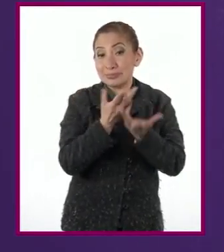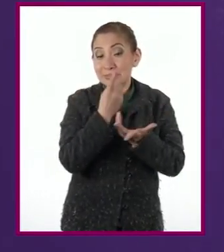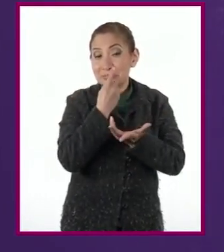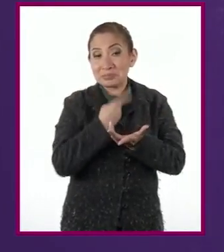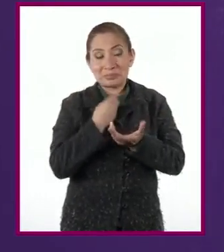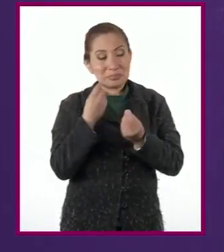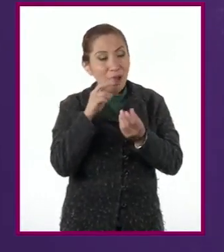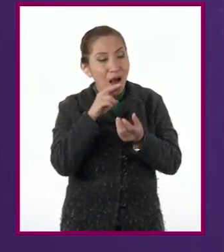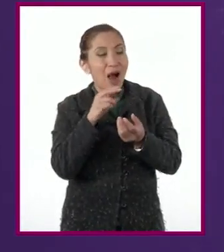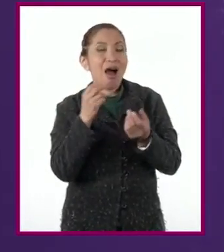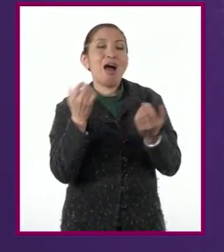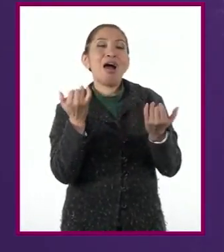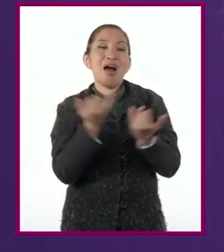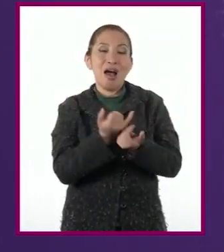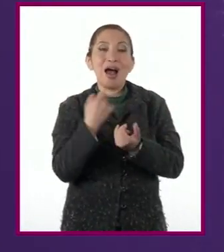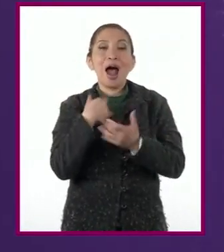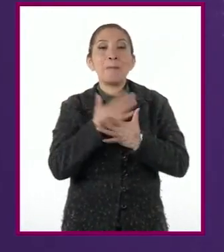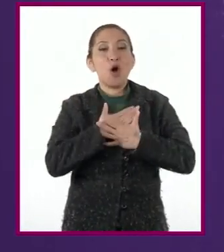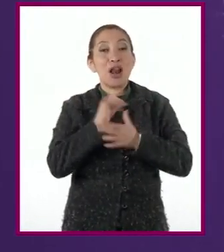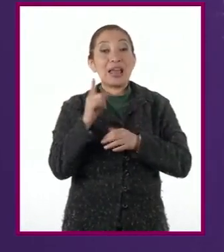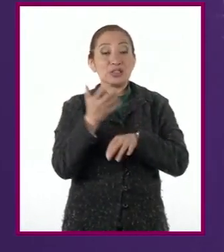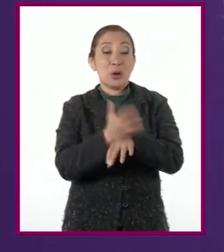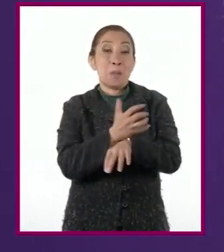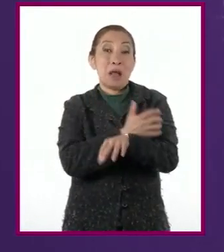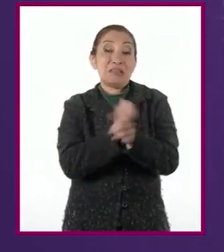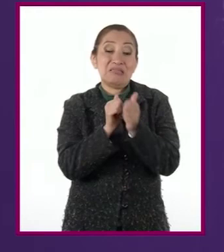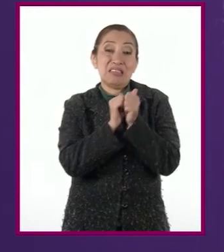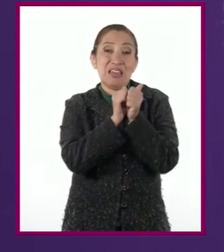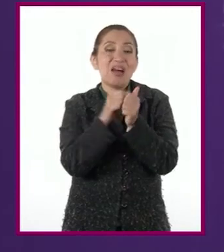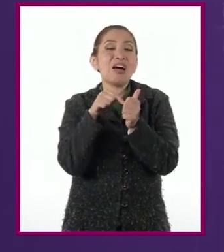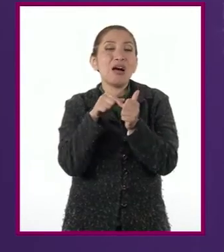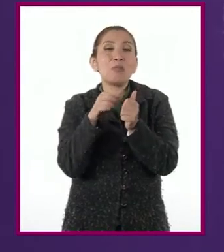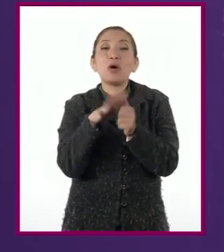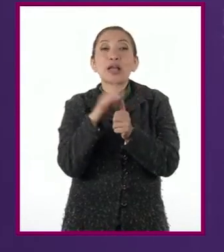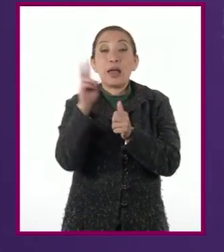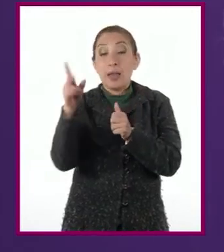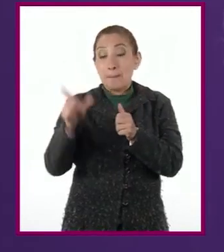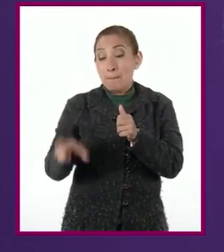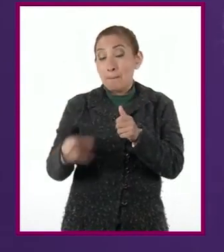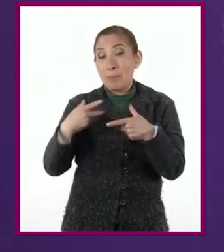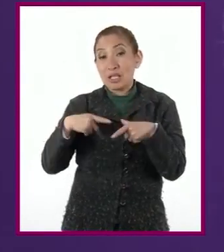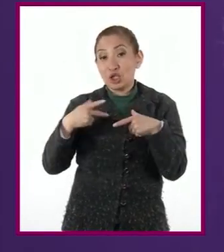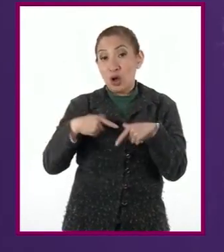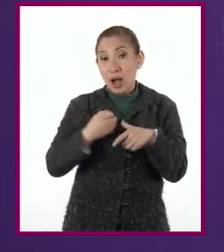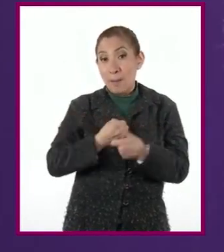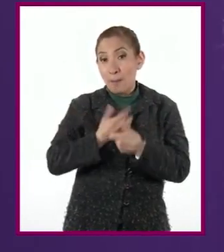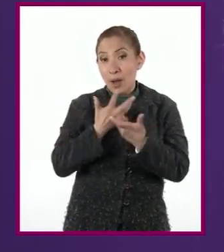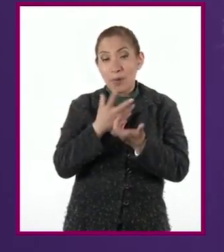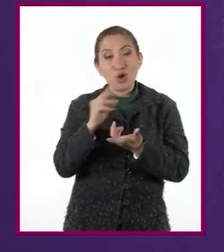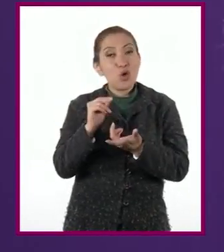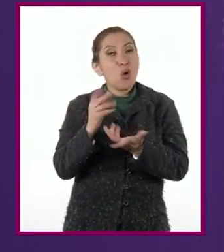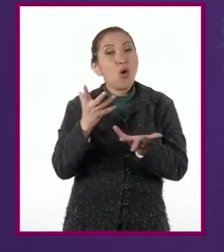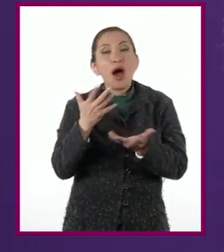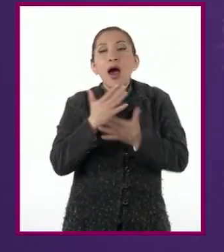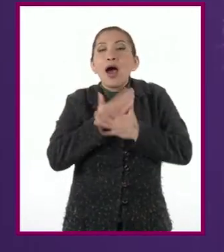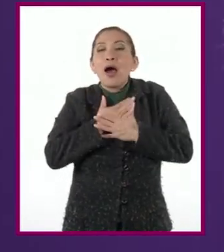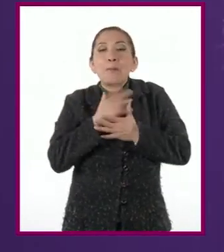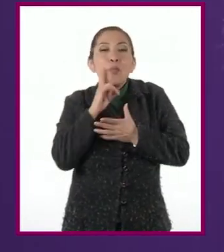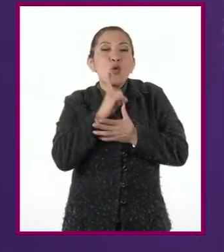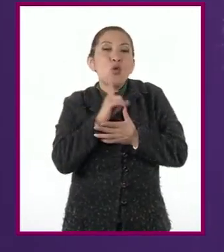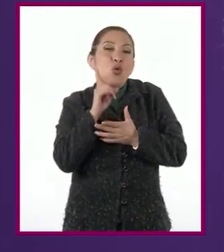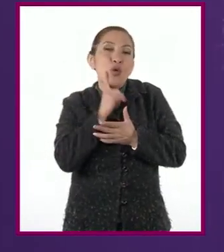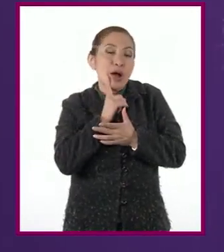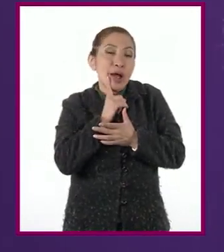dice mucho: el amor es compañía. Sin embargo, parece que el personaje del poema no tiene a su amada